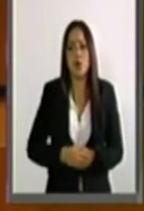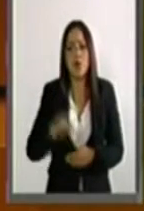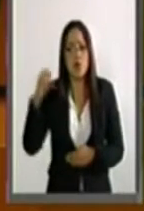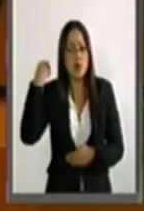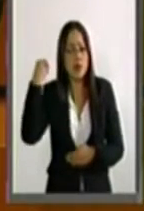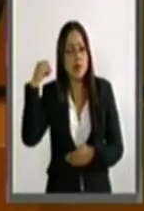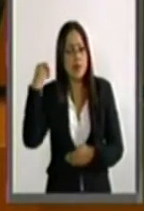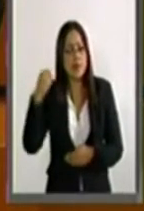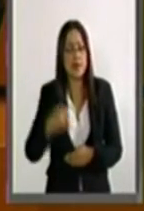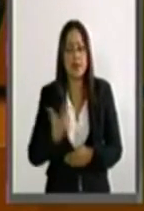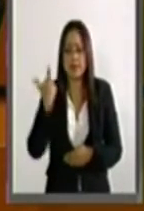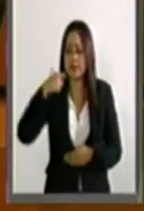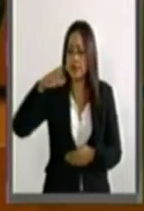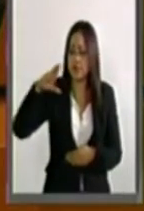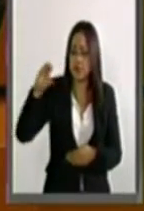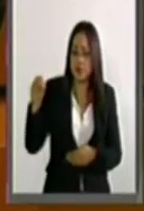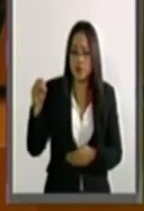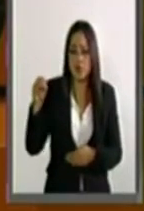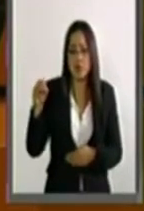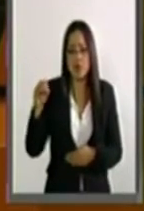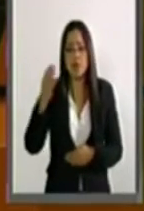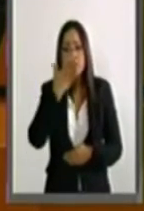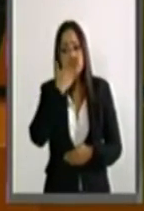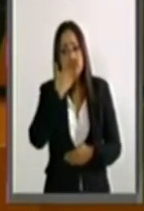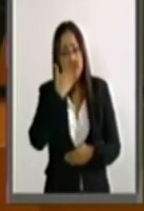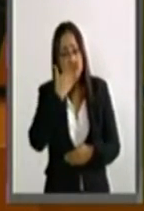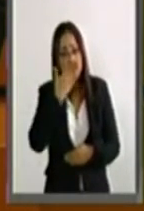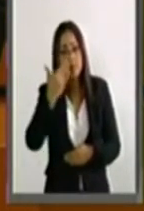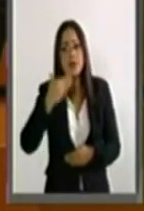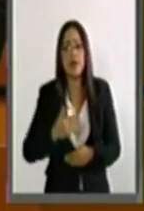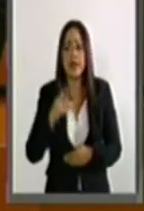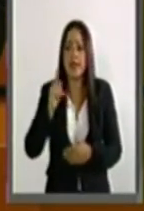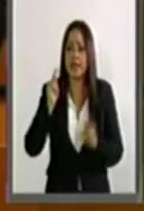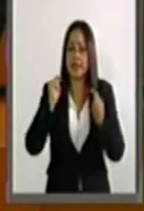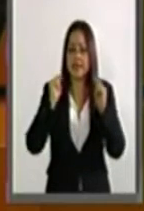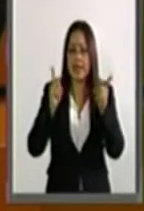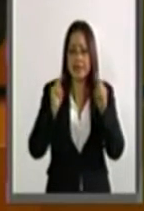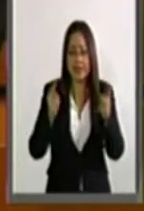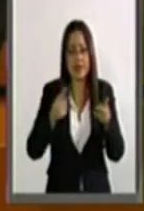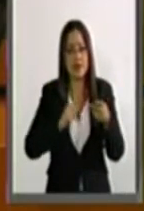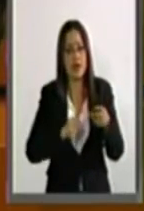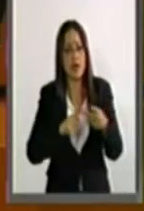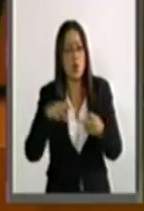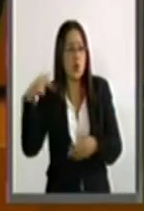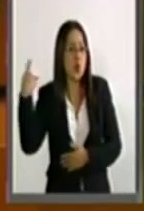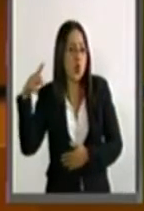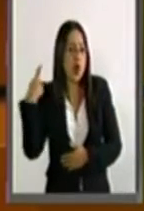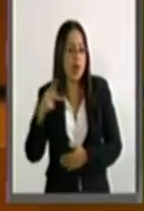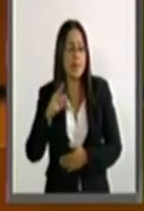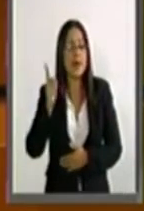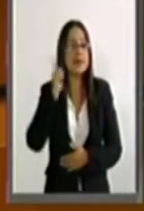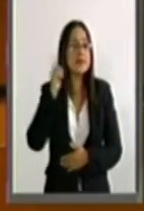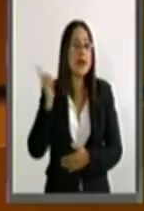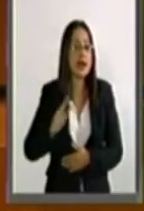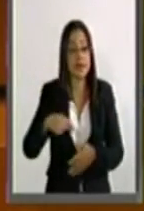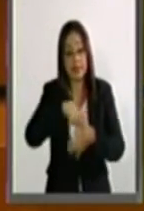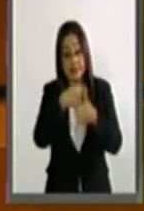Oaxaca, Quintana Roo, Sonora, Tlaxcala, Puebla y